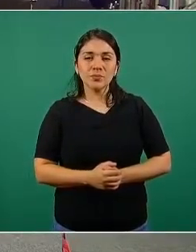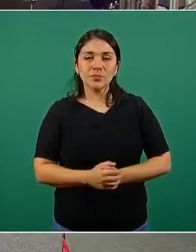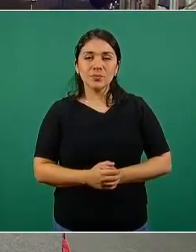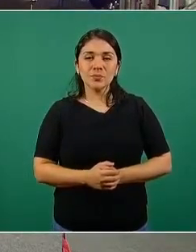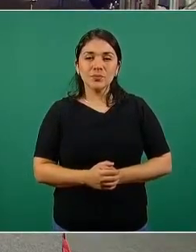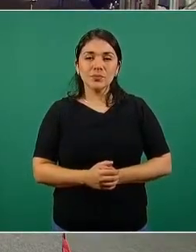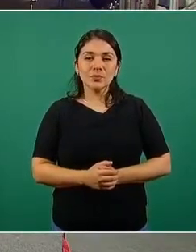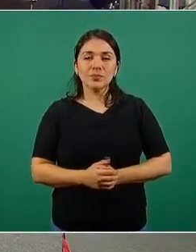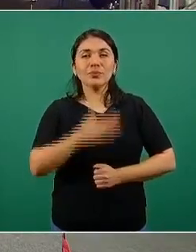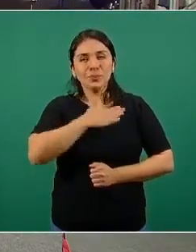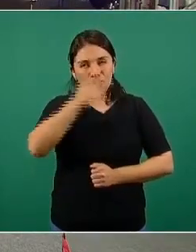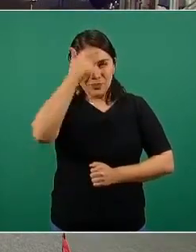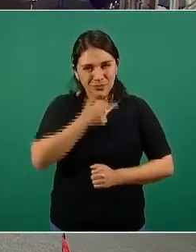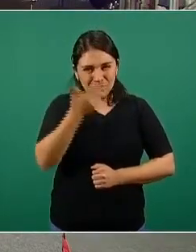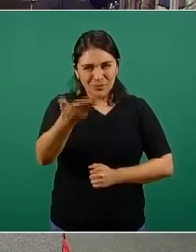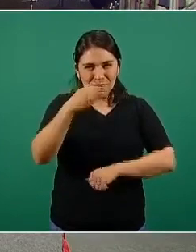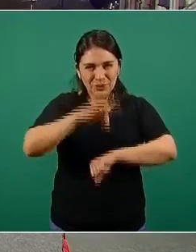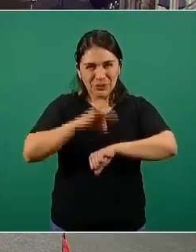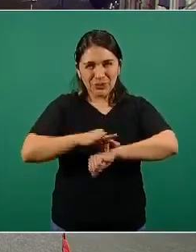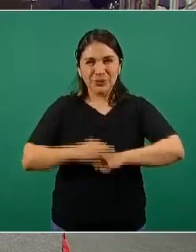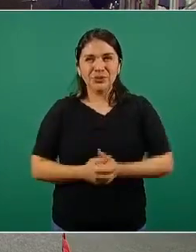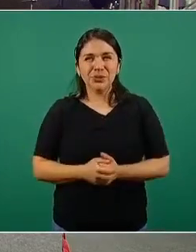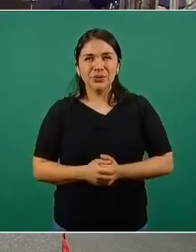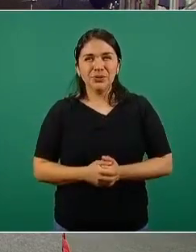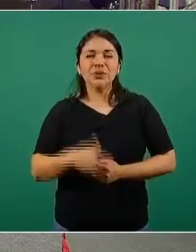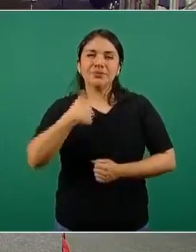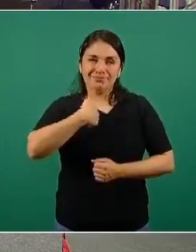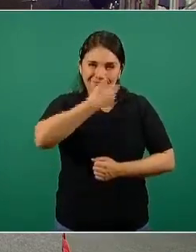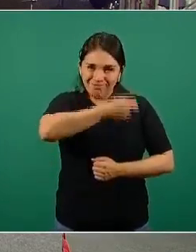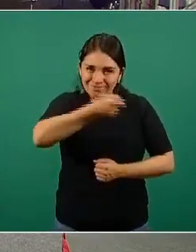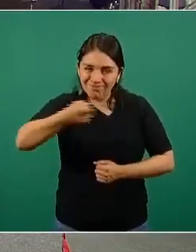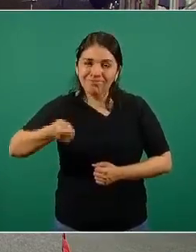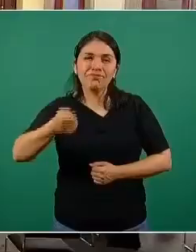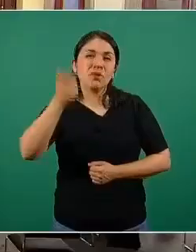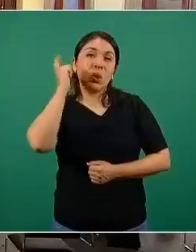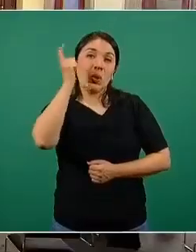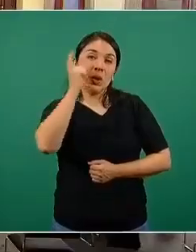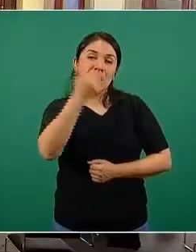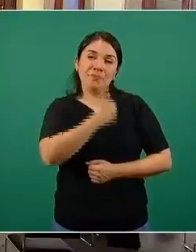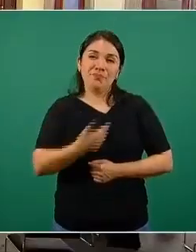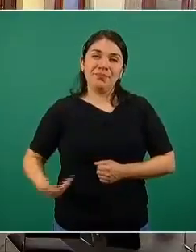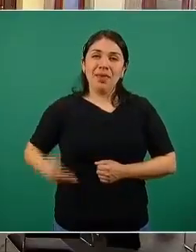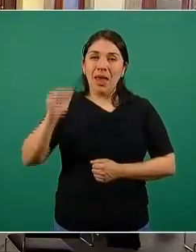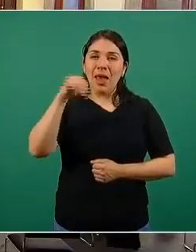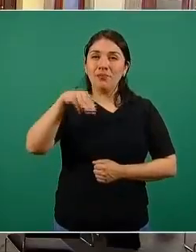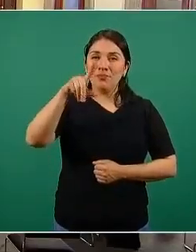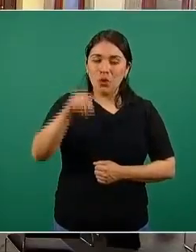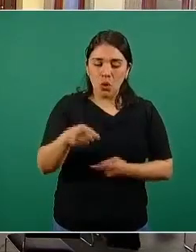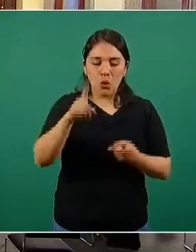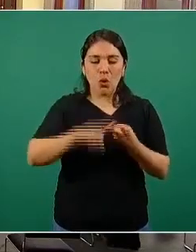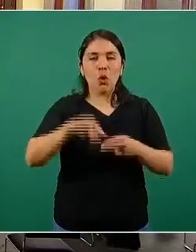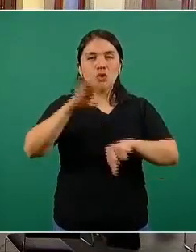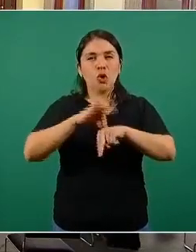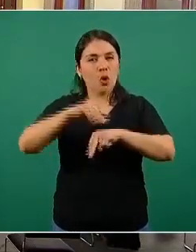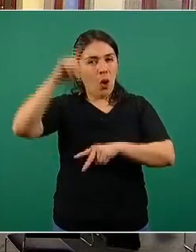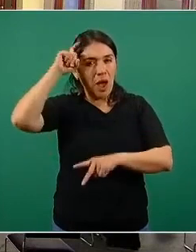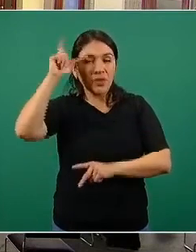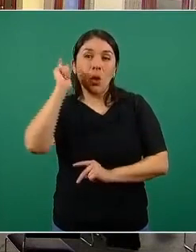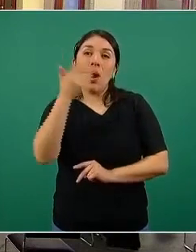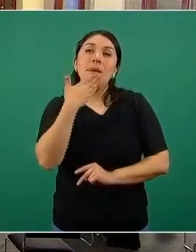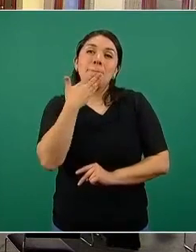Gracias. Buenas noches, doctor. Los saludo, esperando que el presidente López Obrador y el doctor Hugo López-Gatell se encuentren